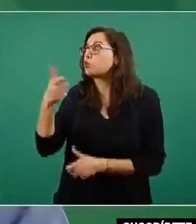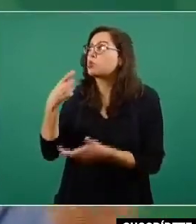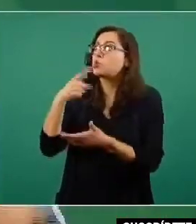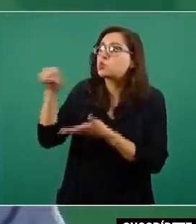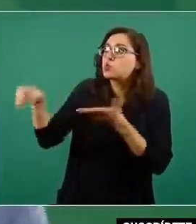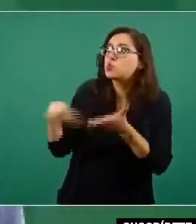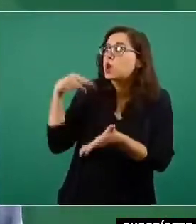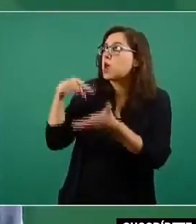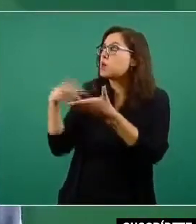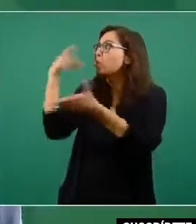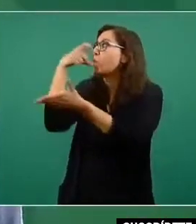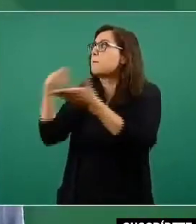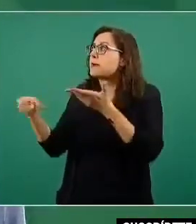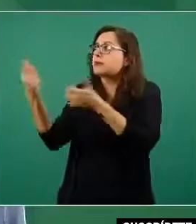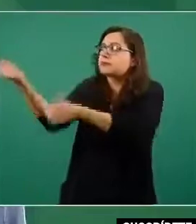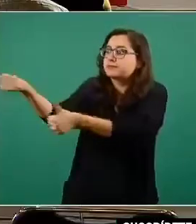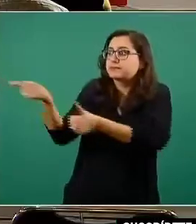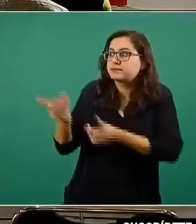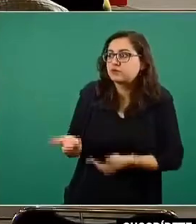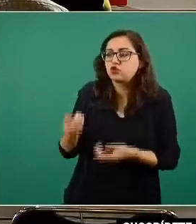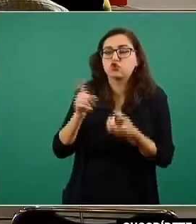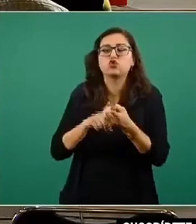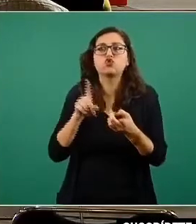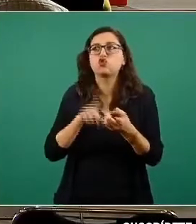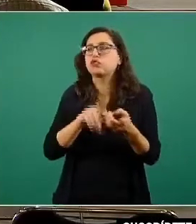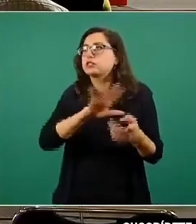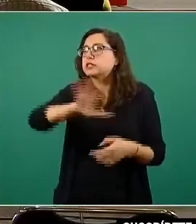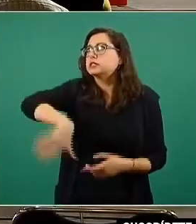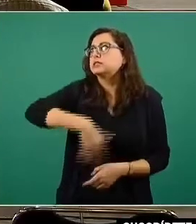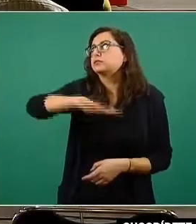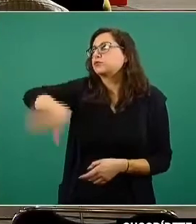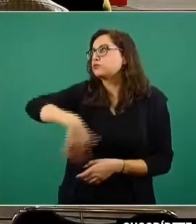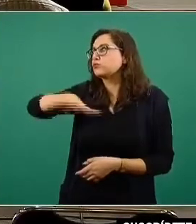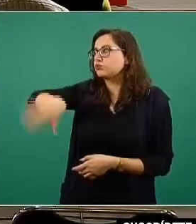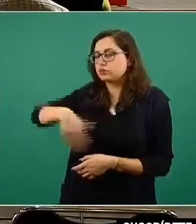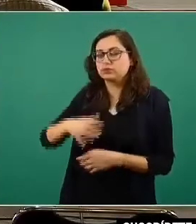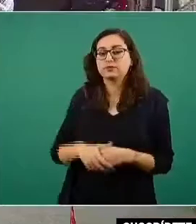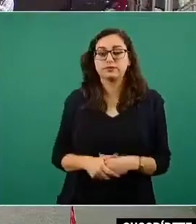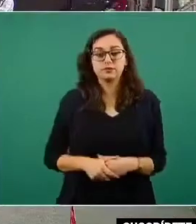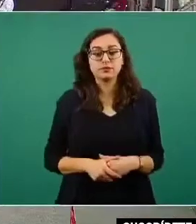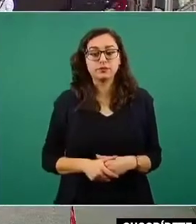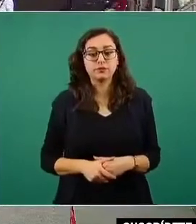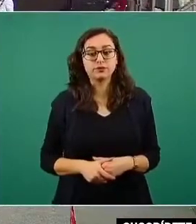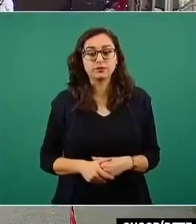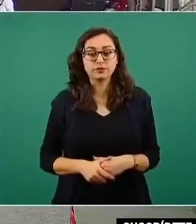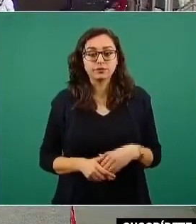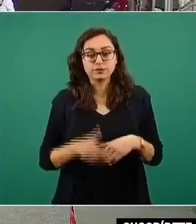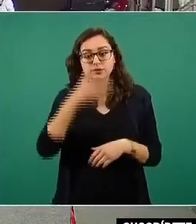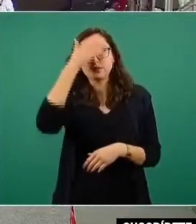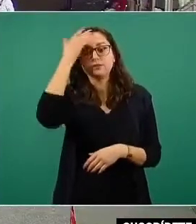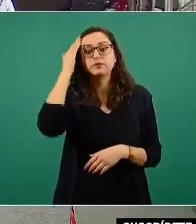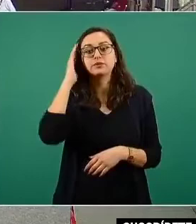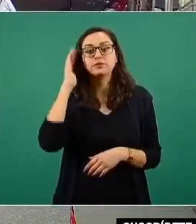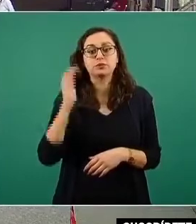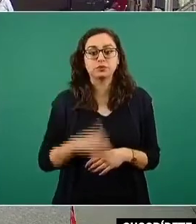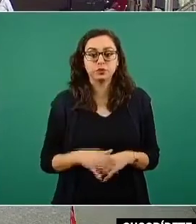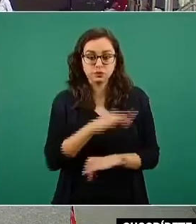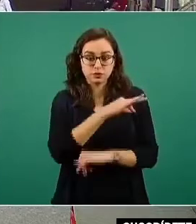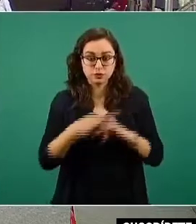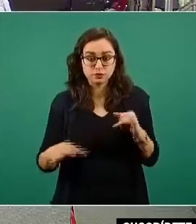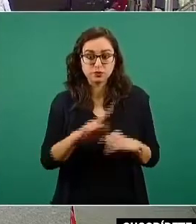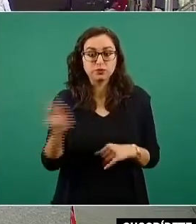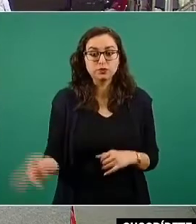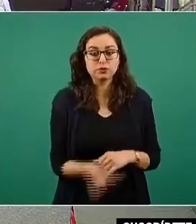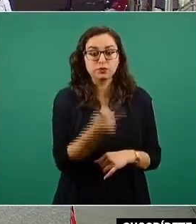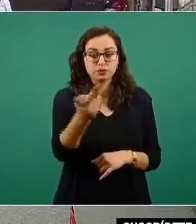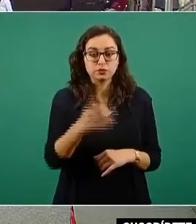oportunidades de dónde podríamos tener reemplazos de tanques de oxígeno. Sí, se ha platicado. Nada más para finalizar, por favor. ¿Cuándo se